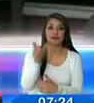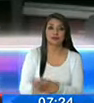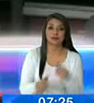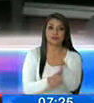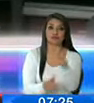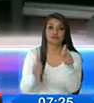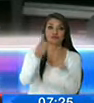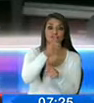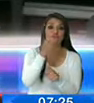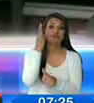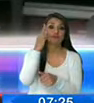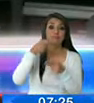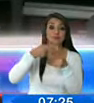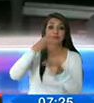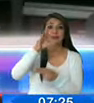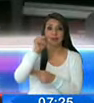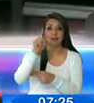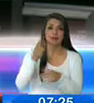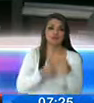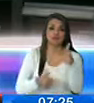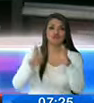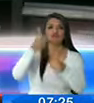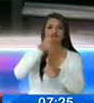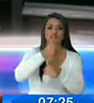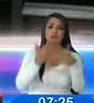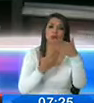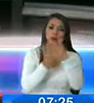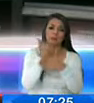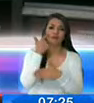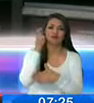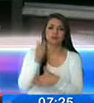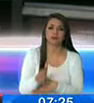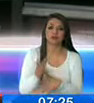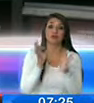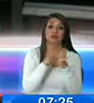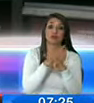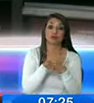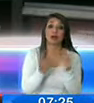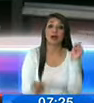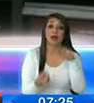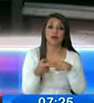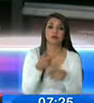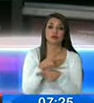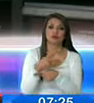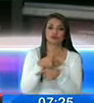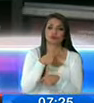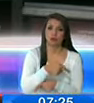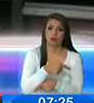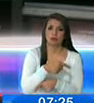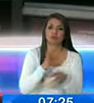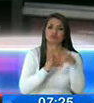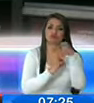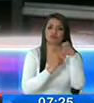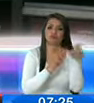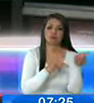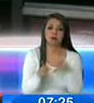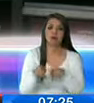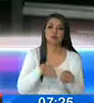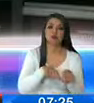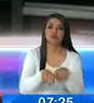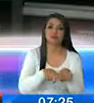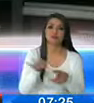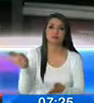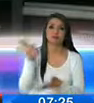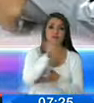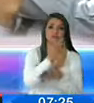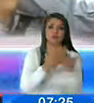es decir, la doctora Tania Moreno, y ella estaría en funciones hasta que el Consejo Transitorio organice el concurso y